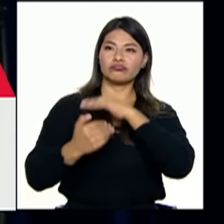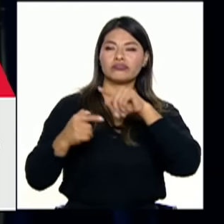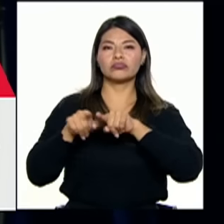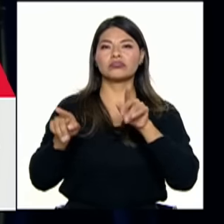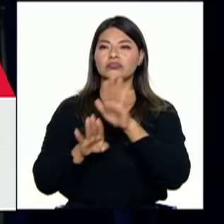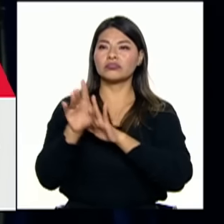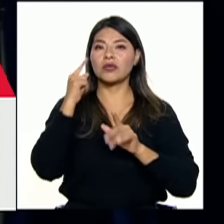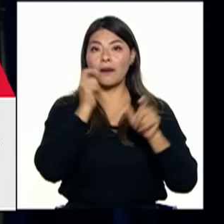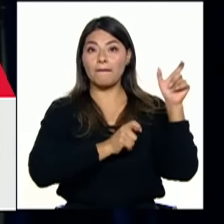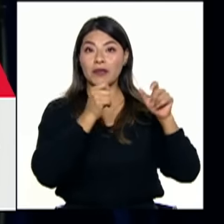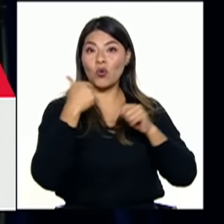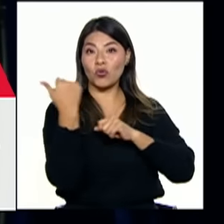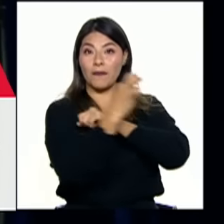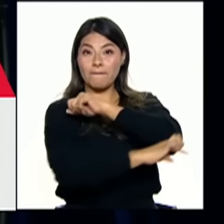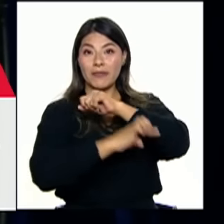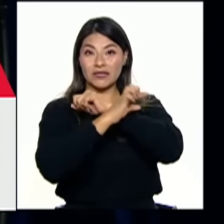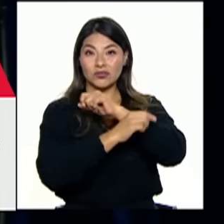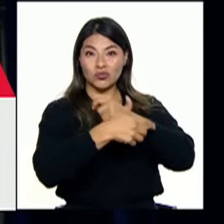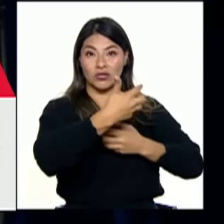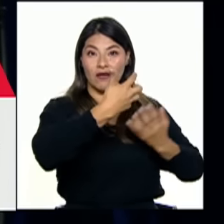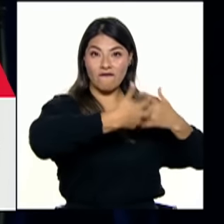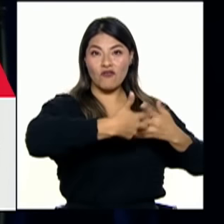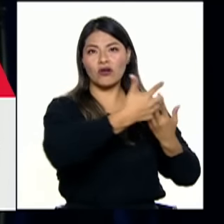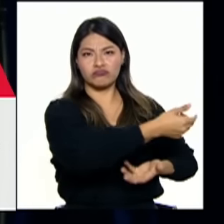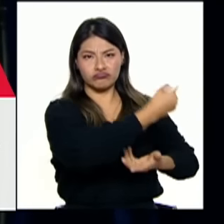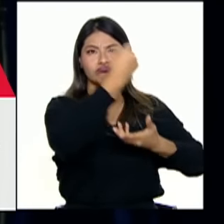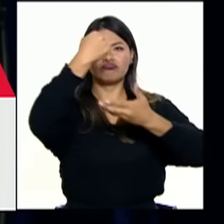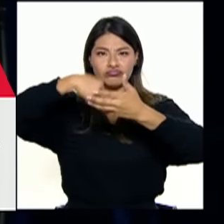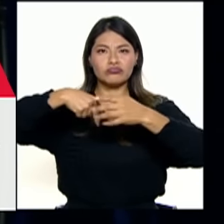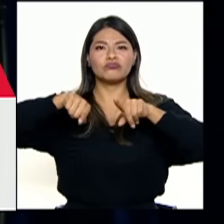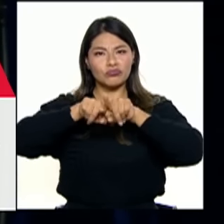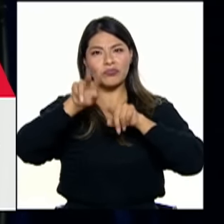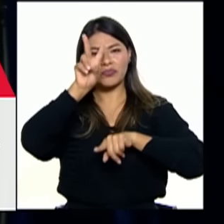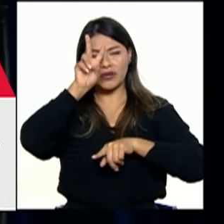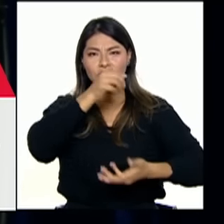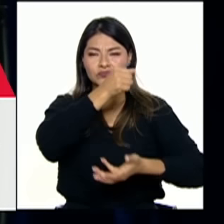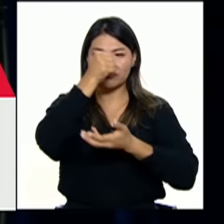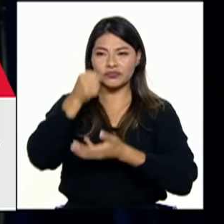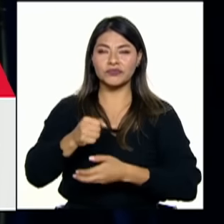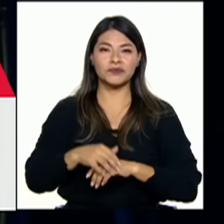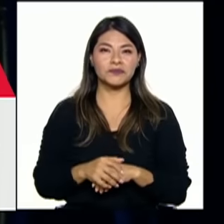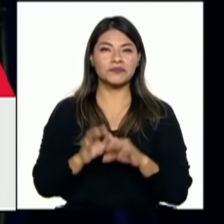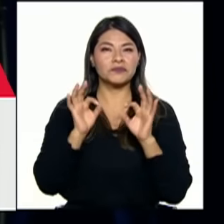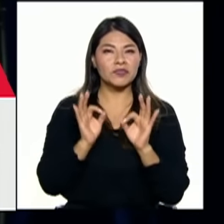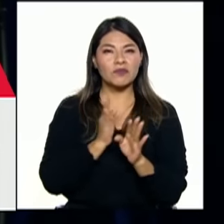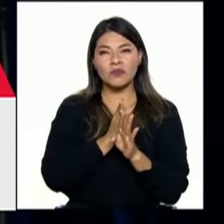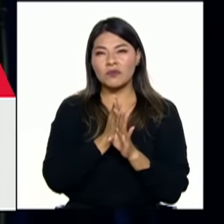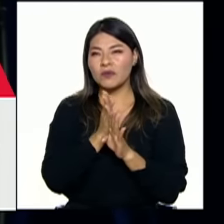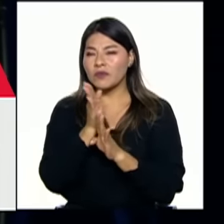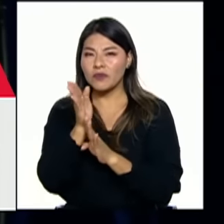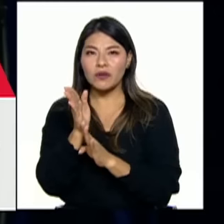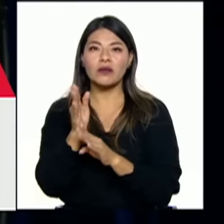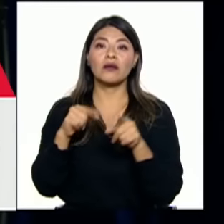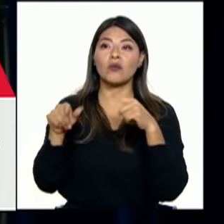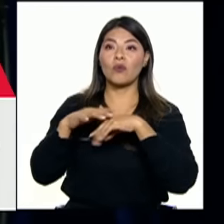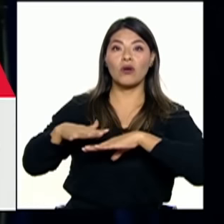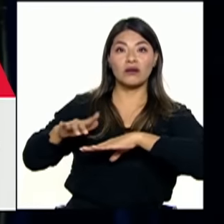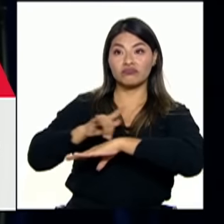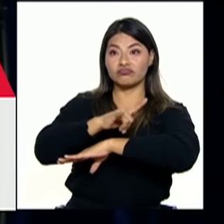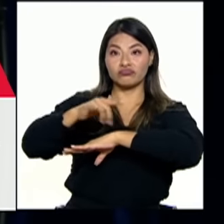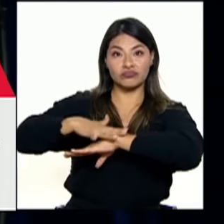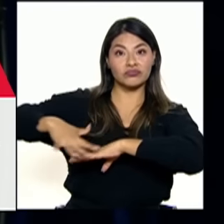atraer inversiones del mundo. En esa línea, venimos impulsando grandes obras como el megapuerto